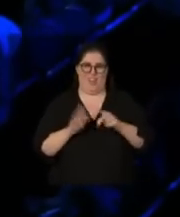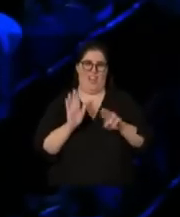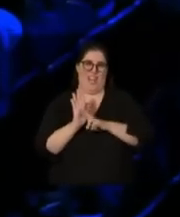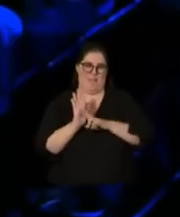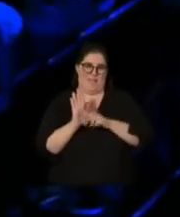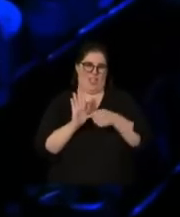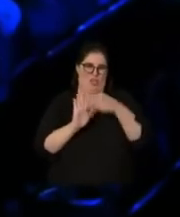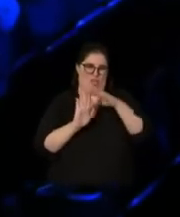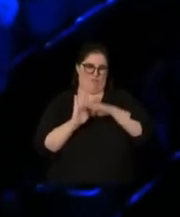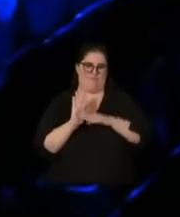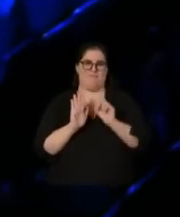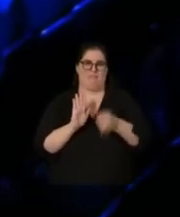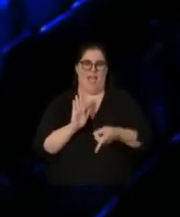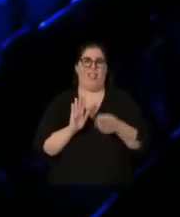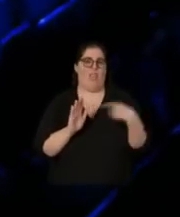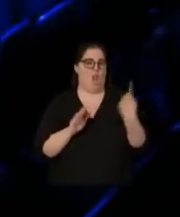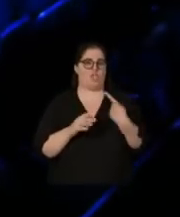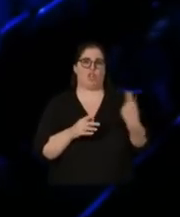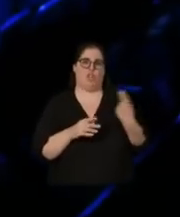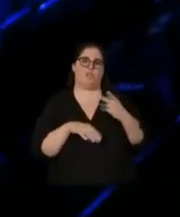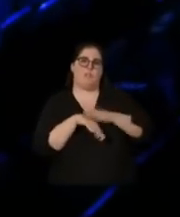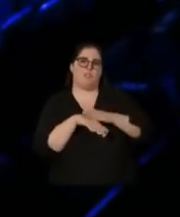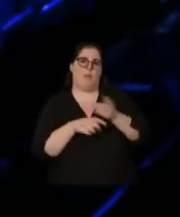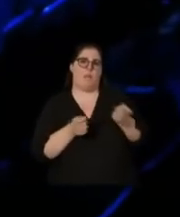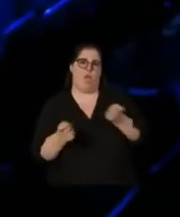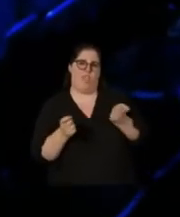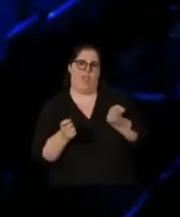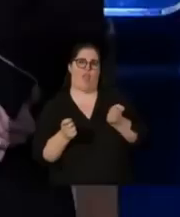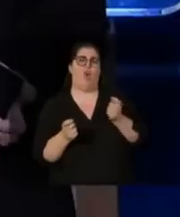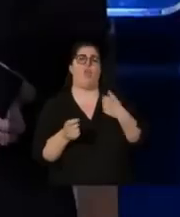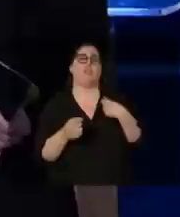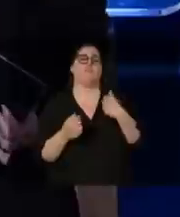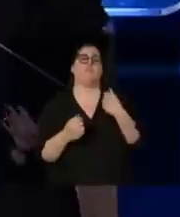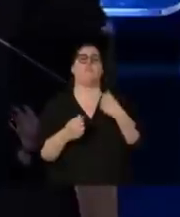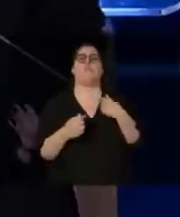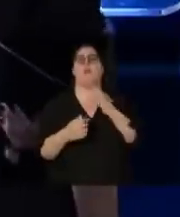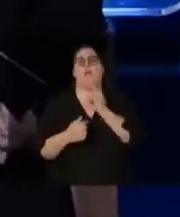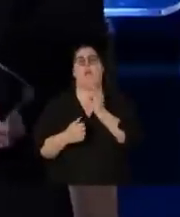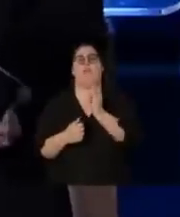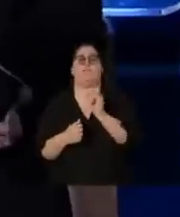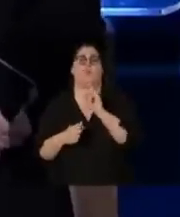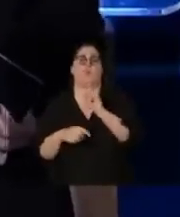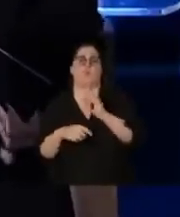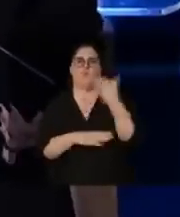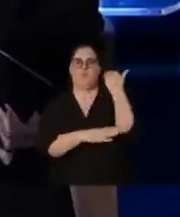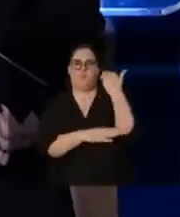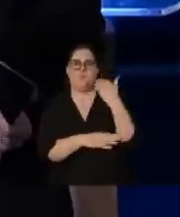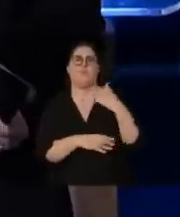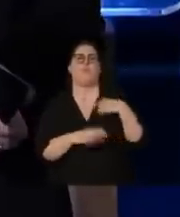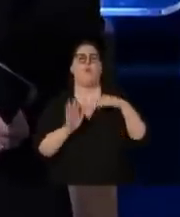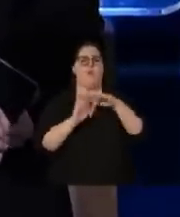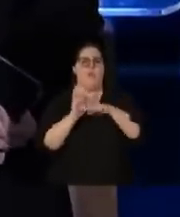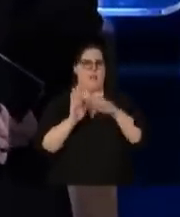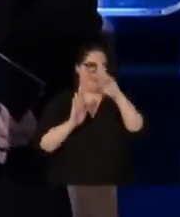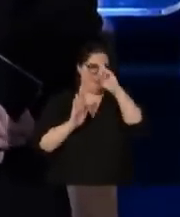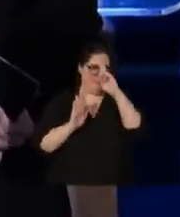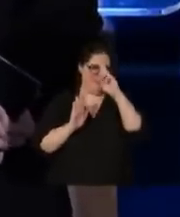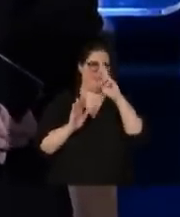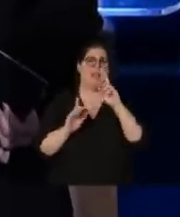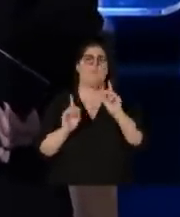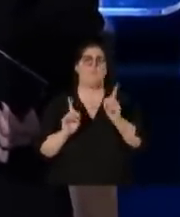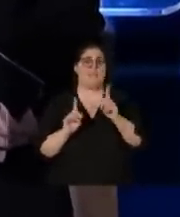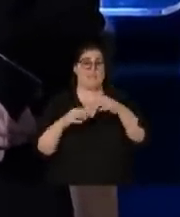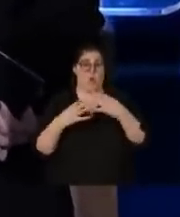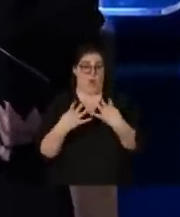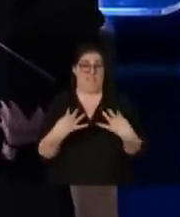rol como moderadores será el de darles la palabra, que se respeten las reglas, incluso las que todos aquí en